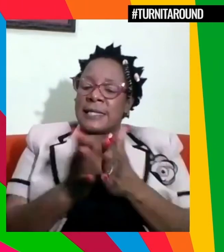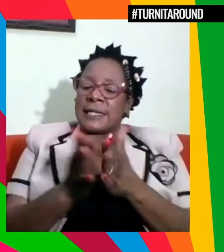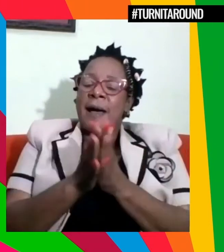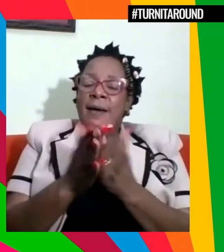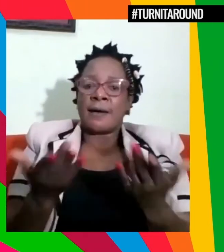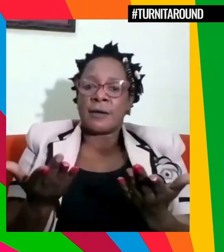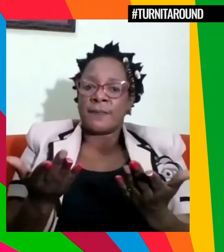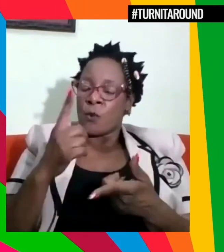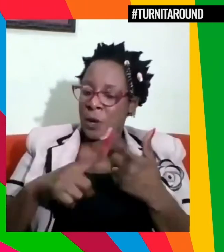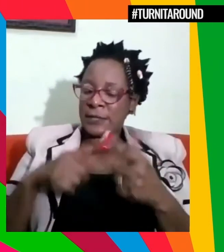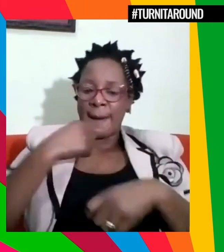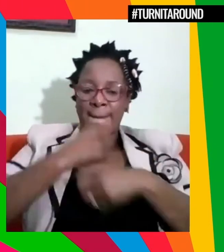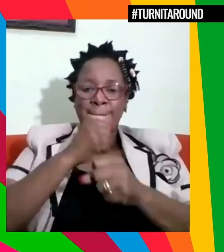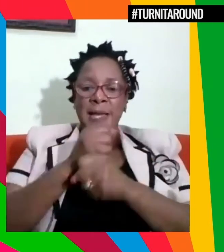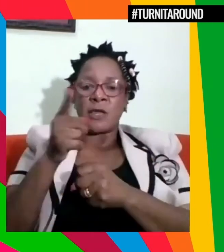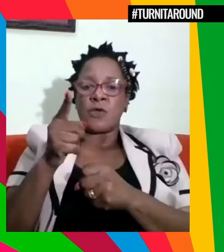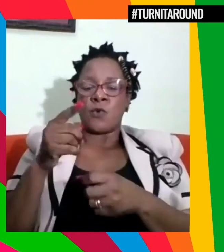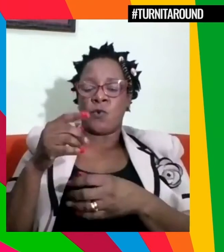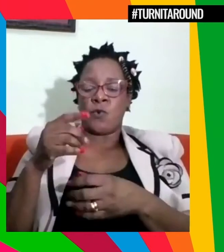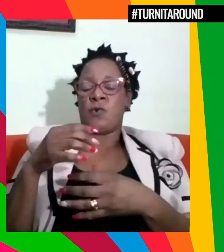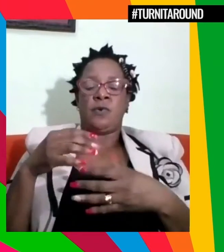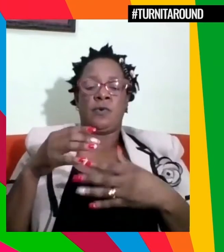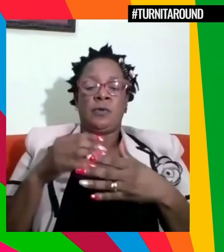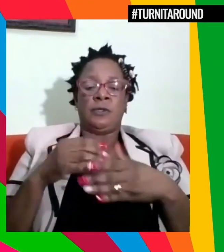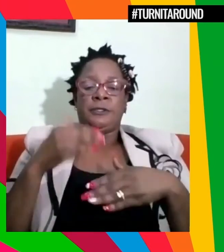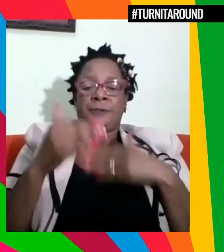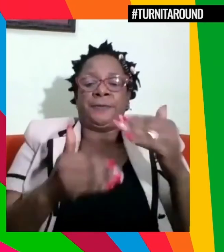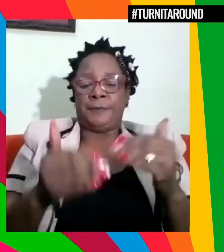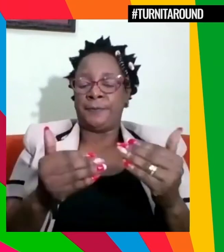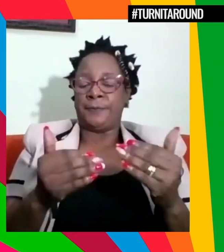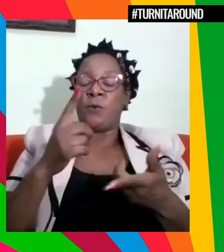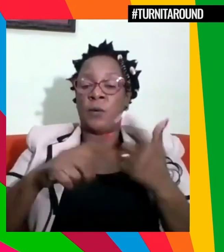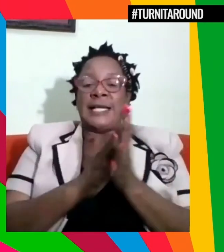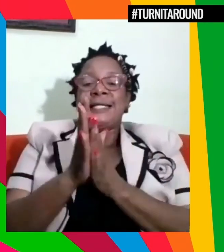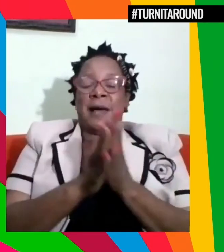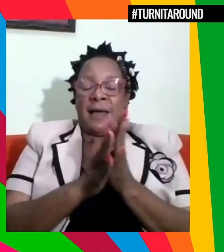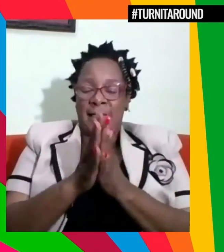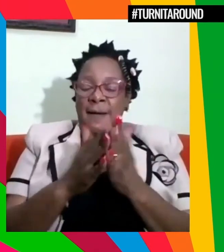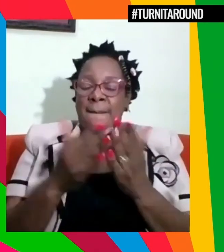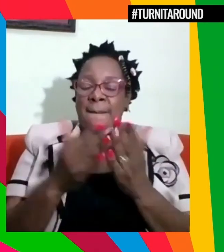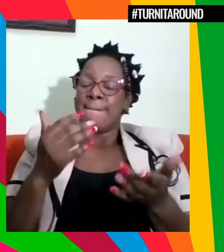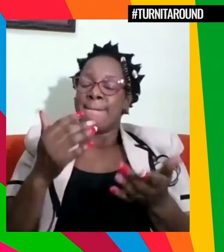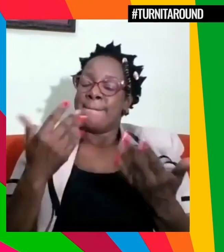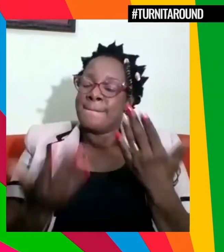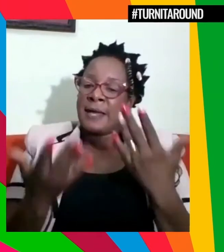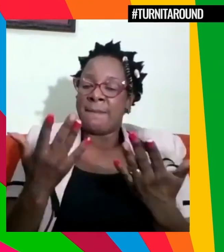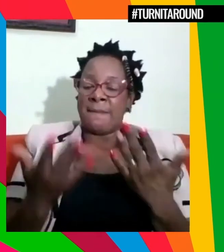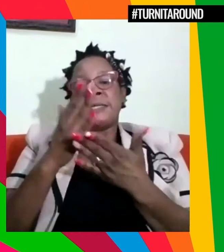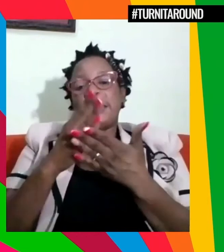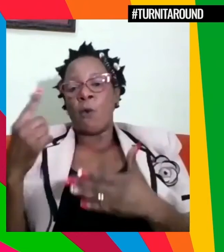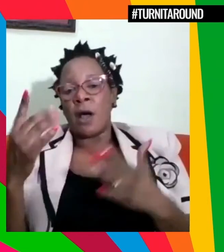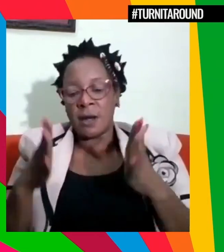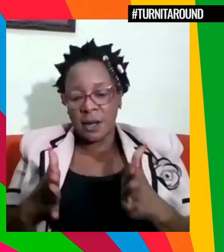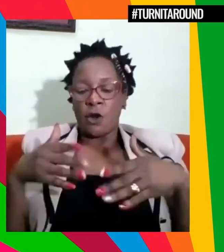te ha ayudado a avanzar en momentos difíciles? ¿Qué te inspiró? Quizás alguna persona, una obra de